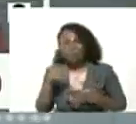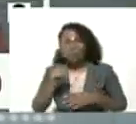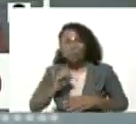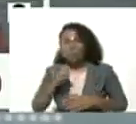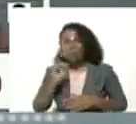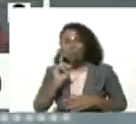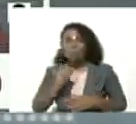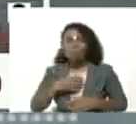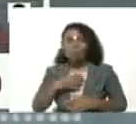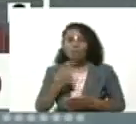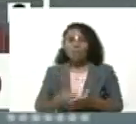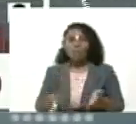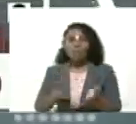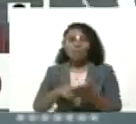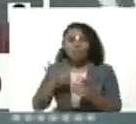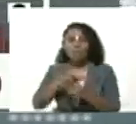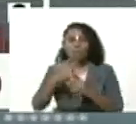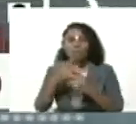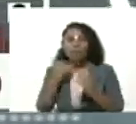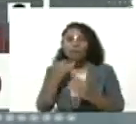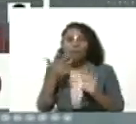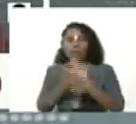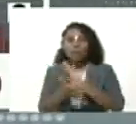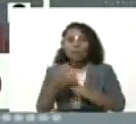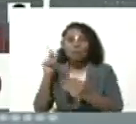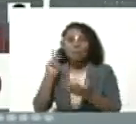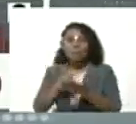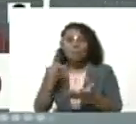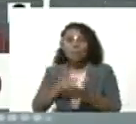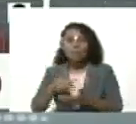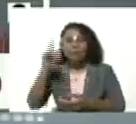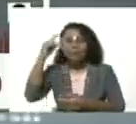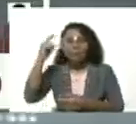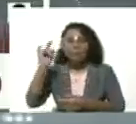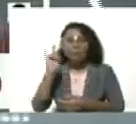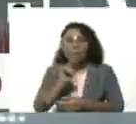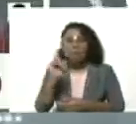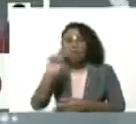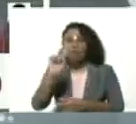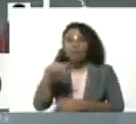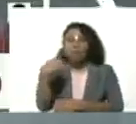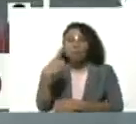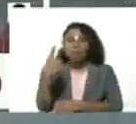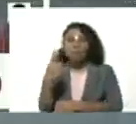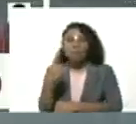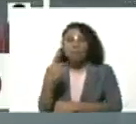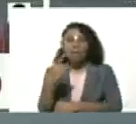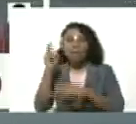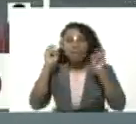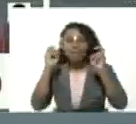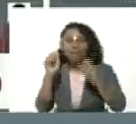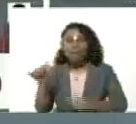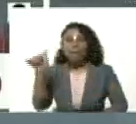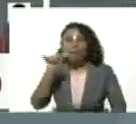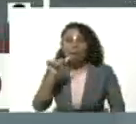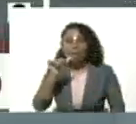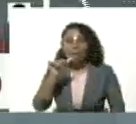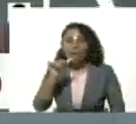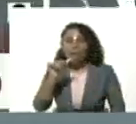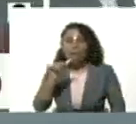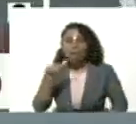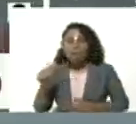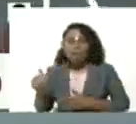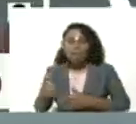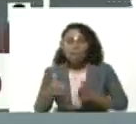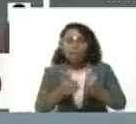la situación que se nos presentó el día lunes, que no solamente fue la cantidad de agua, sino que hubo un